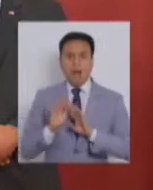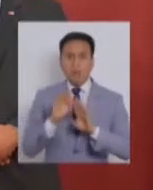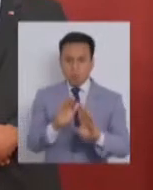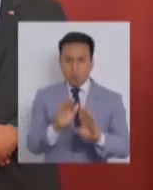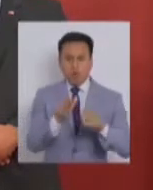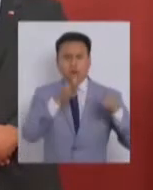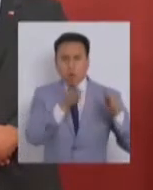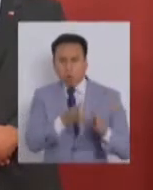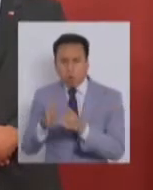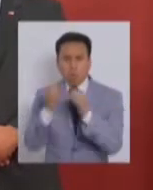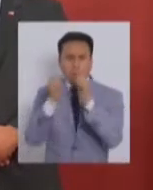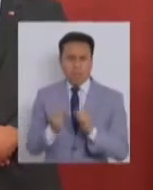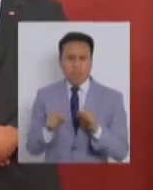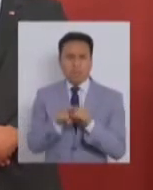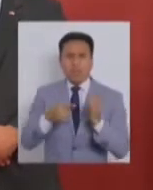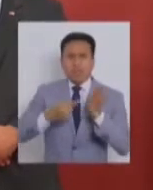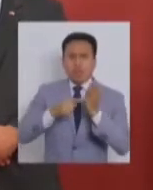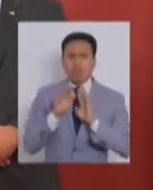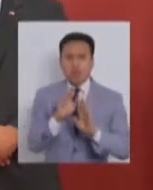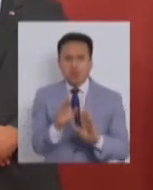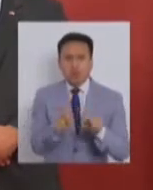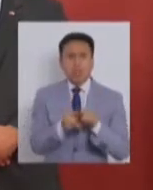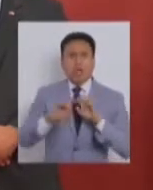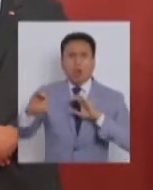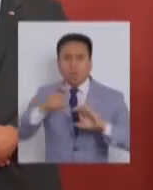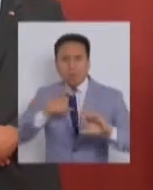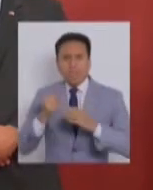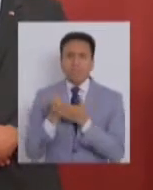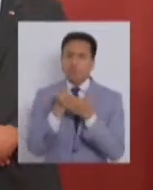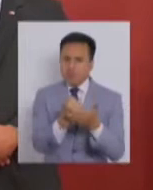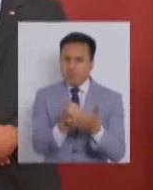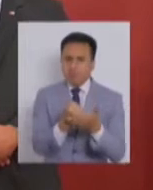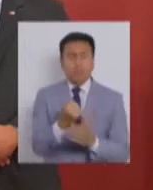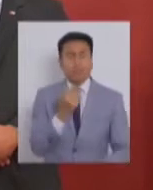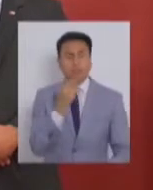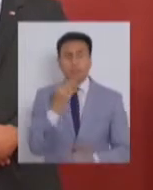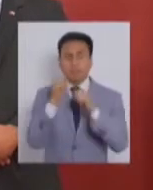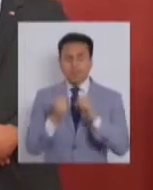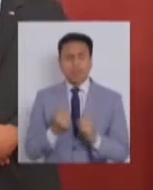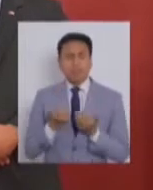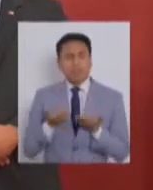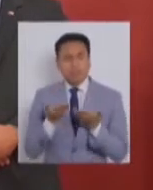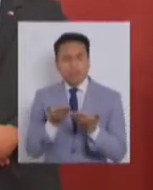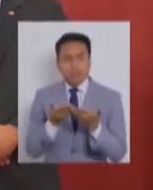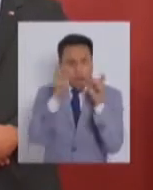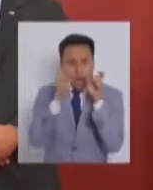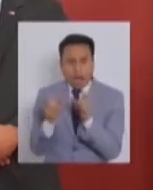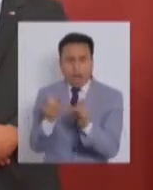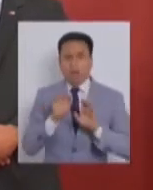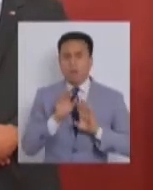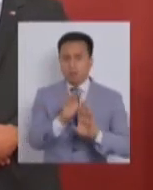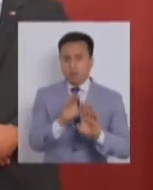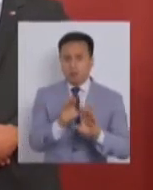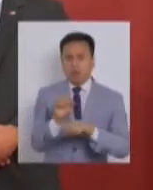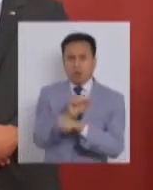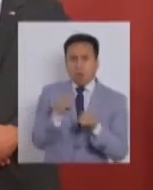extensa en documentar cada uno de los negocios que ha realizado y el historial de fraude que tiene Sebastián Piñera desde su juventud,